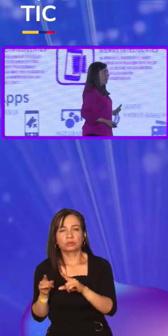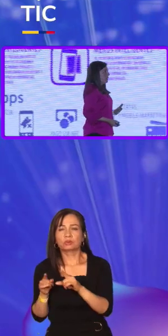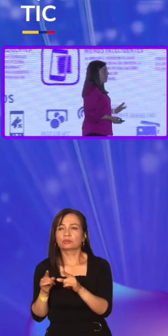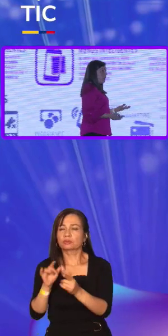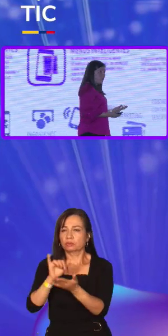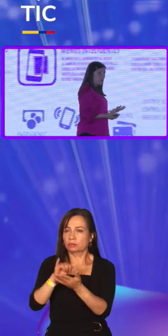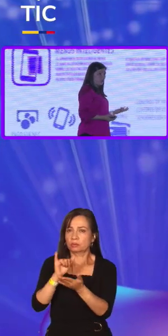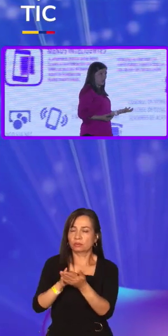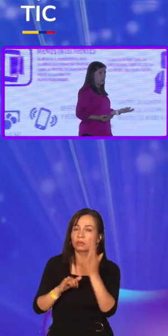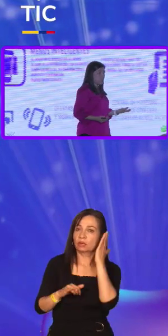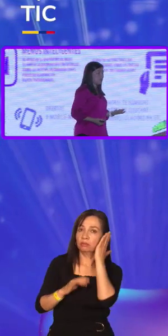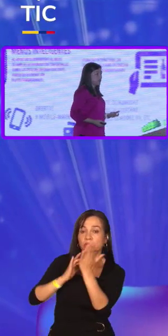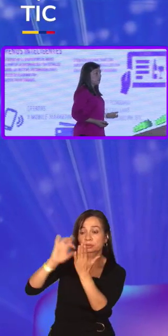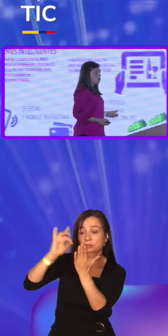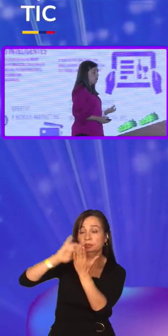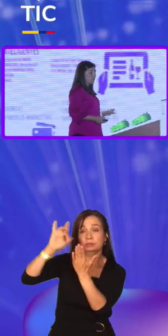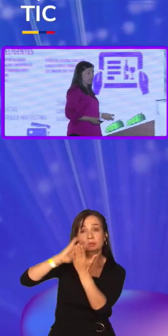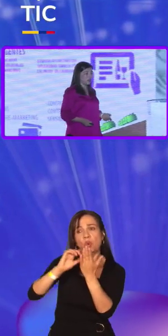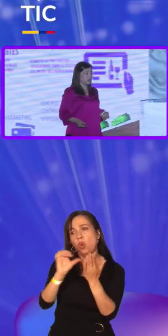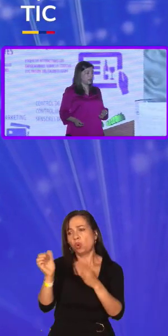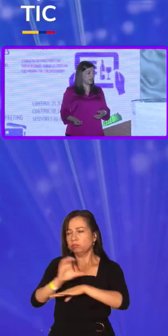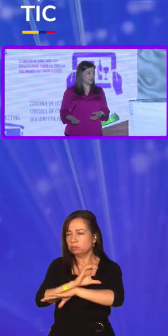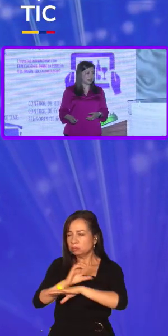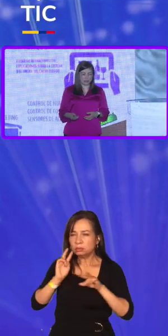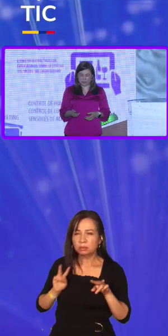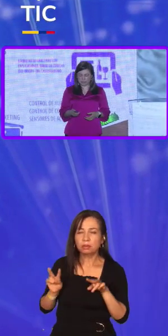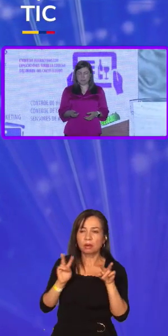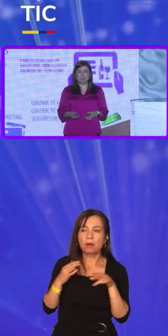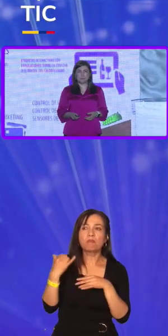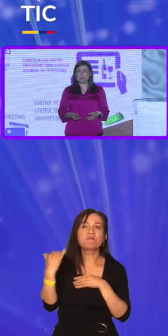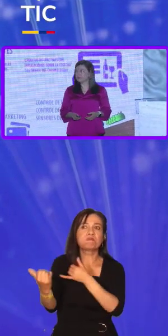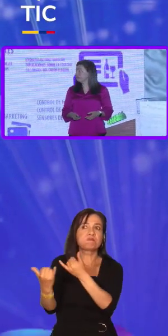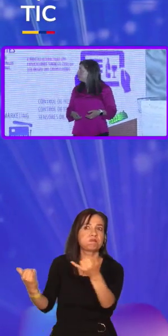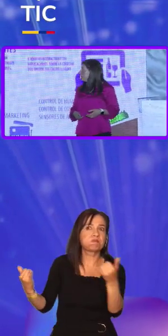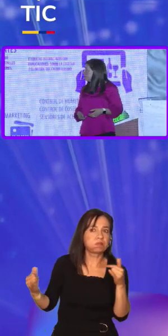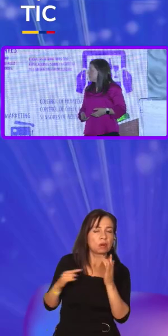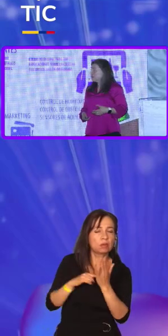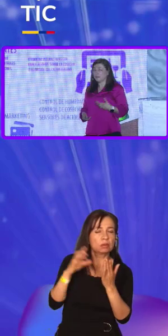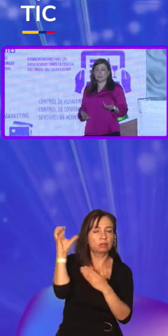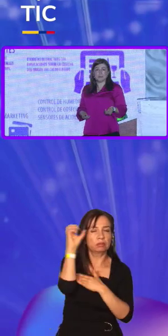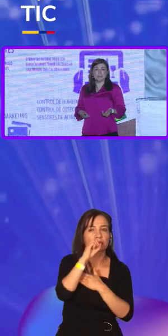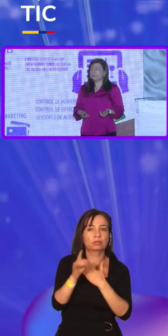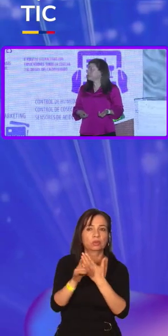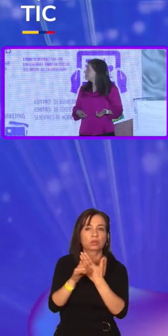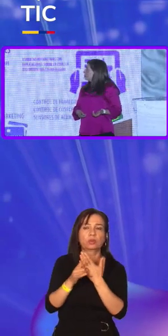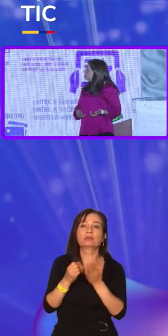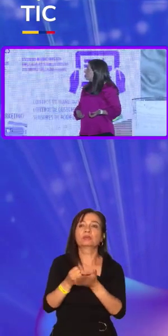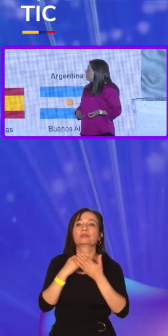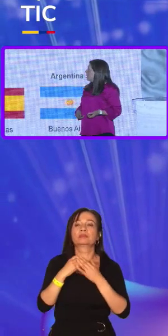mismo teléfono y otros dispositivos como detectores de presencia.